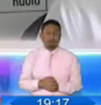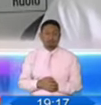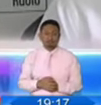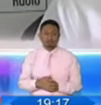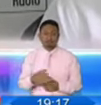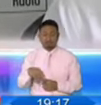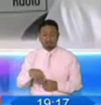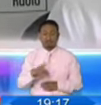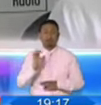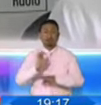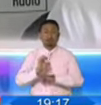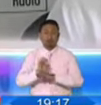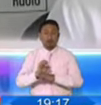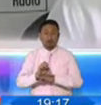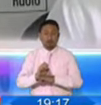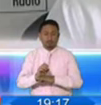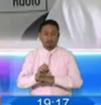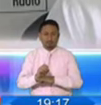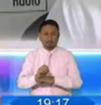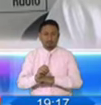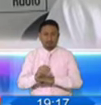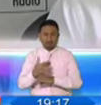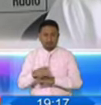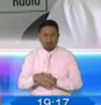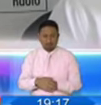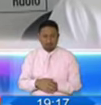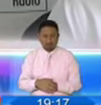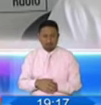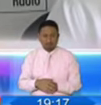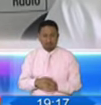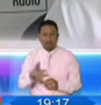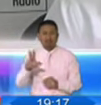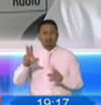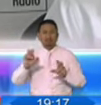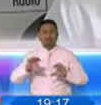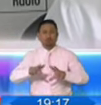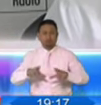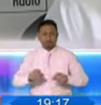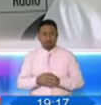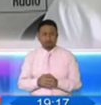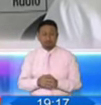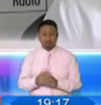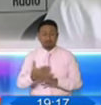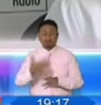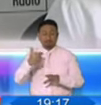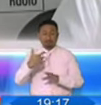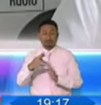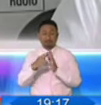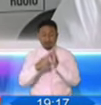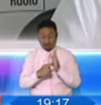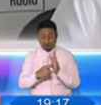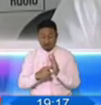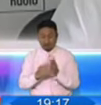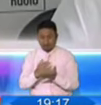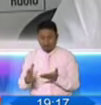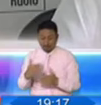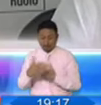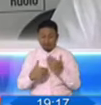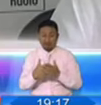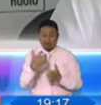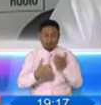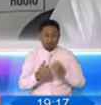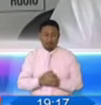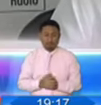el país cosechará en materia de corrupción el haber suprimido todos los requisitos. Hace poco